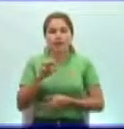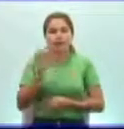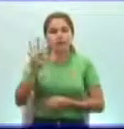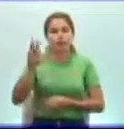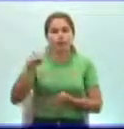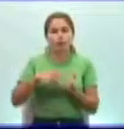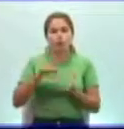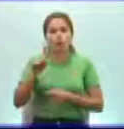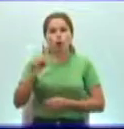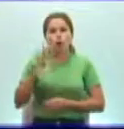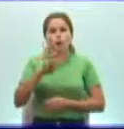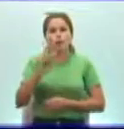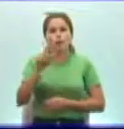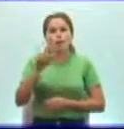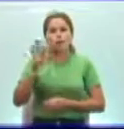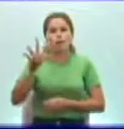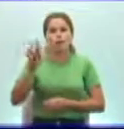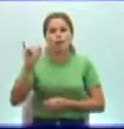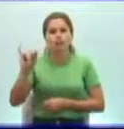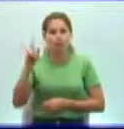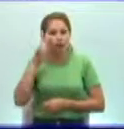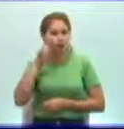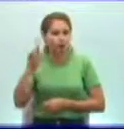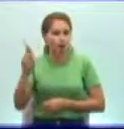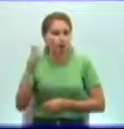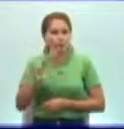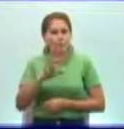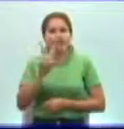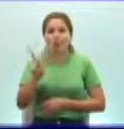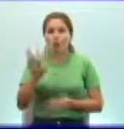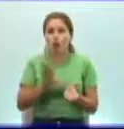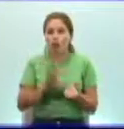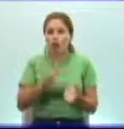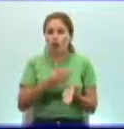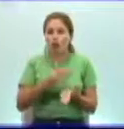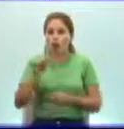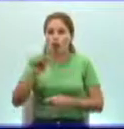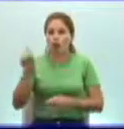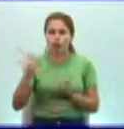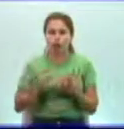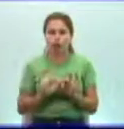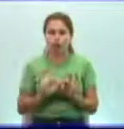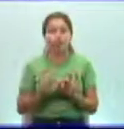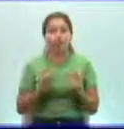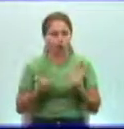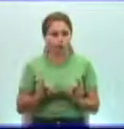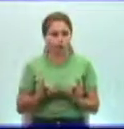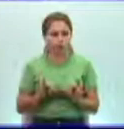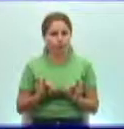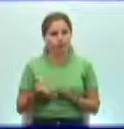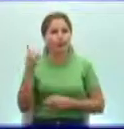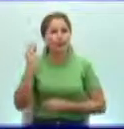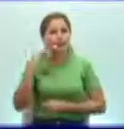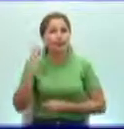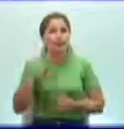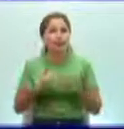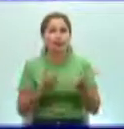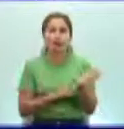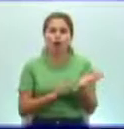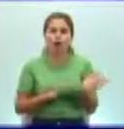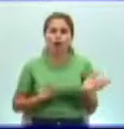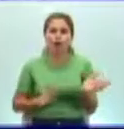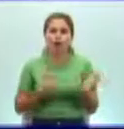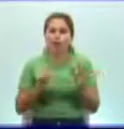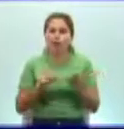página 146. Recuerden que es la parte 2 del libro de texto oncenorado. Ahora bien, sabemos que la corriente eléctrica nos